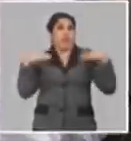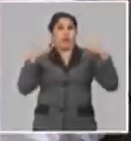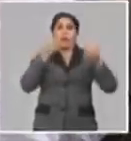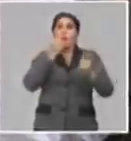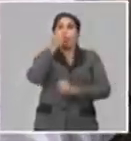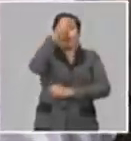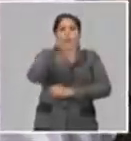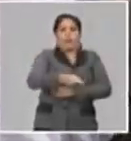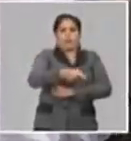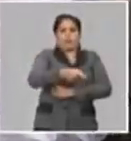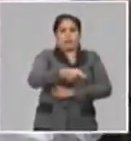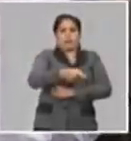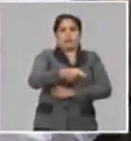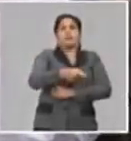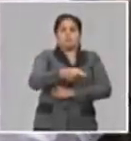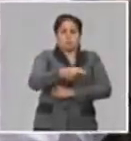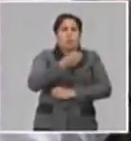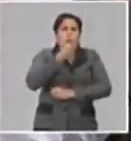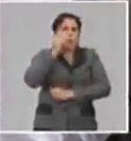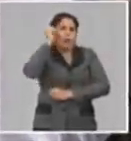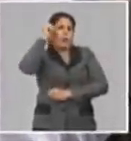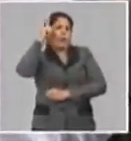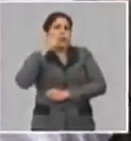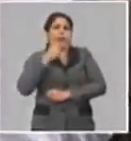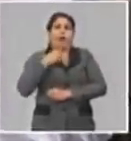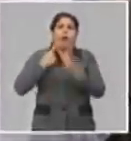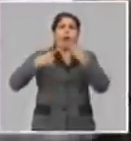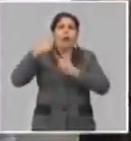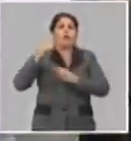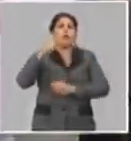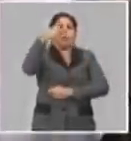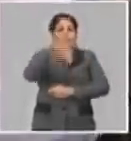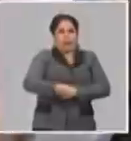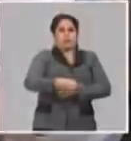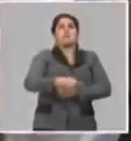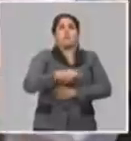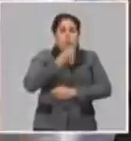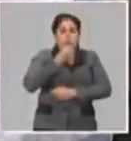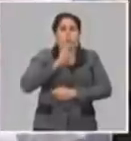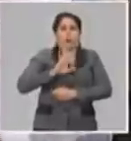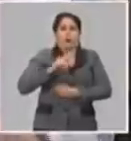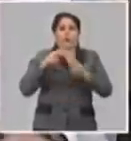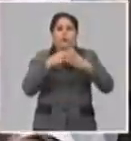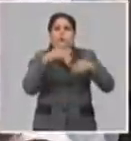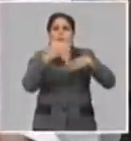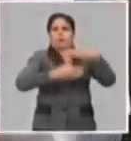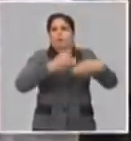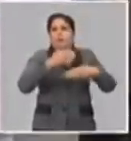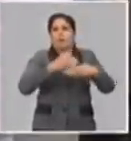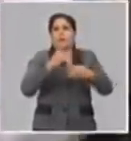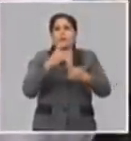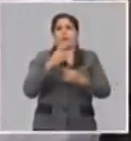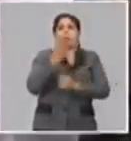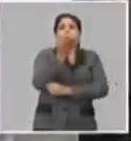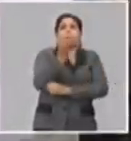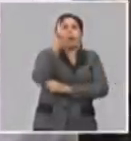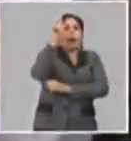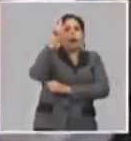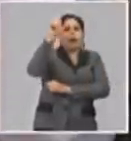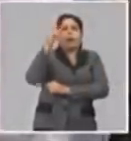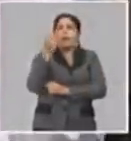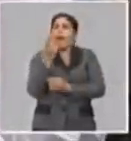tomando decisiones que corresponden al empresario. El empresario tiene que tener clara cuál es su misión y tiene que